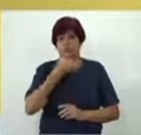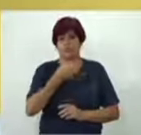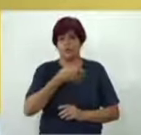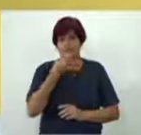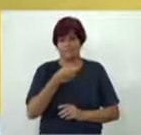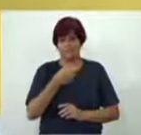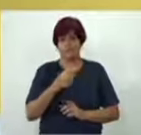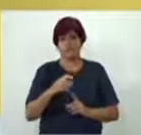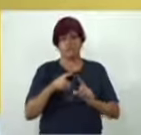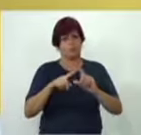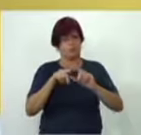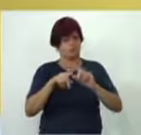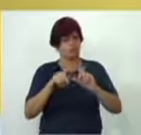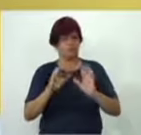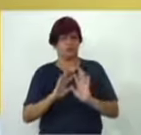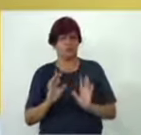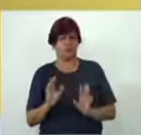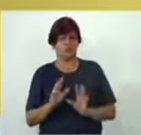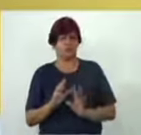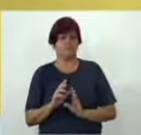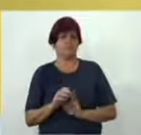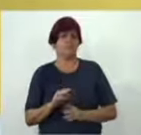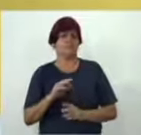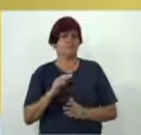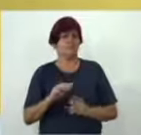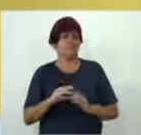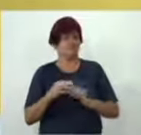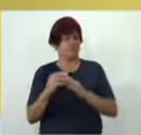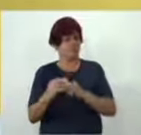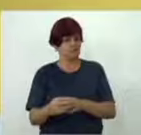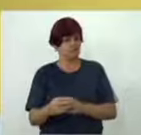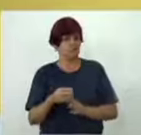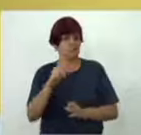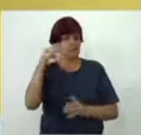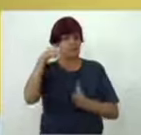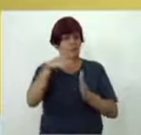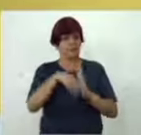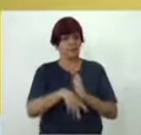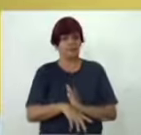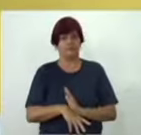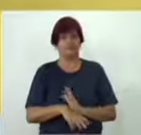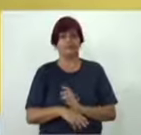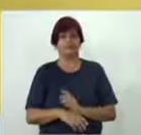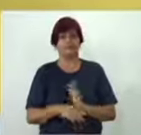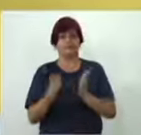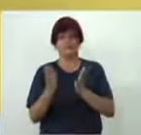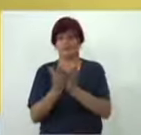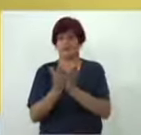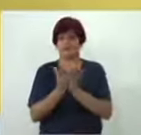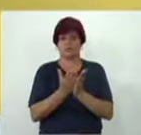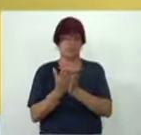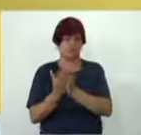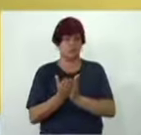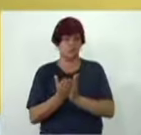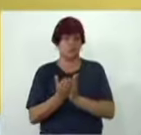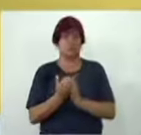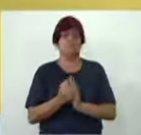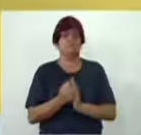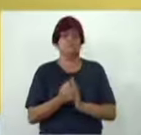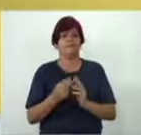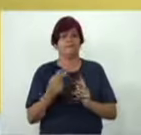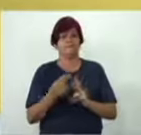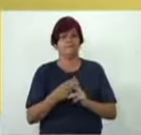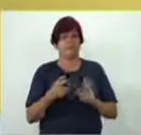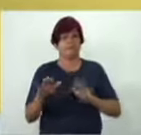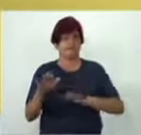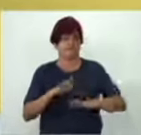del determinado contenido. Por tanto, le estamos sugiriendo que profundicen, que estudien para que se